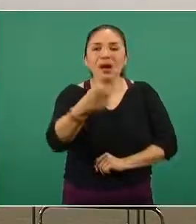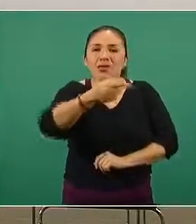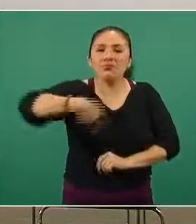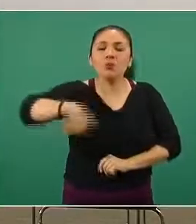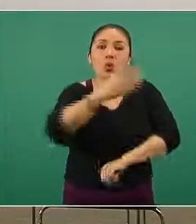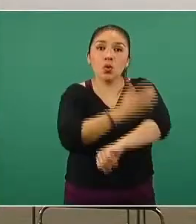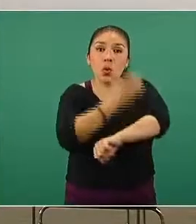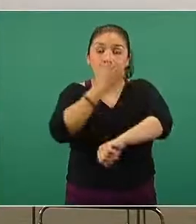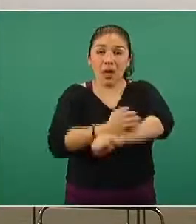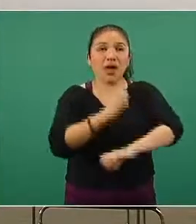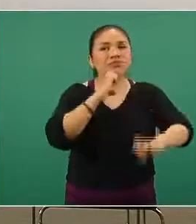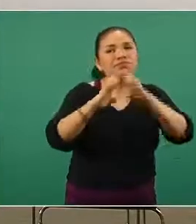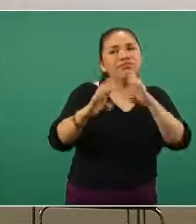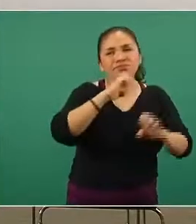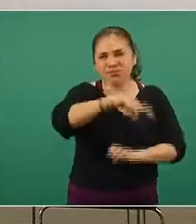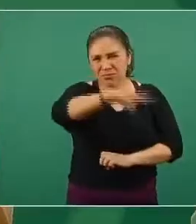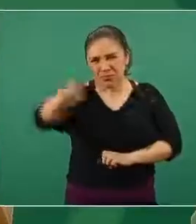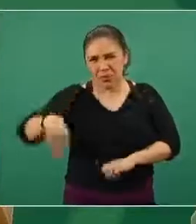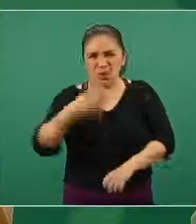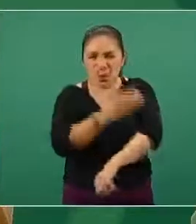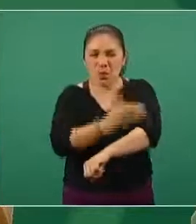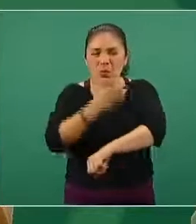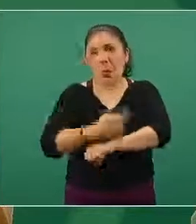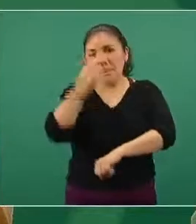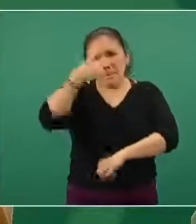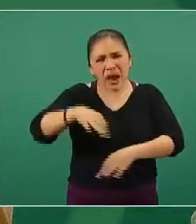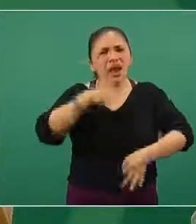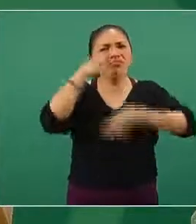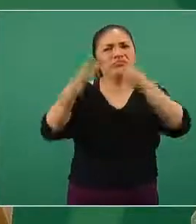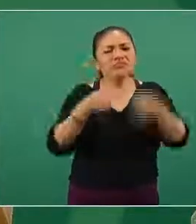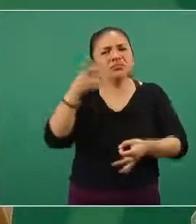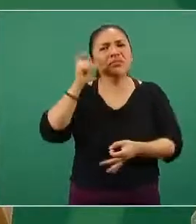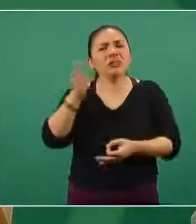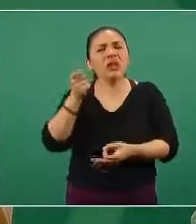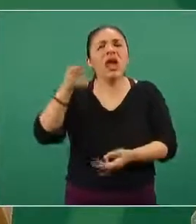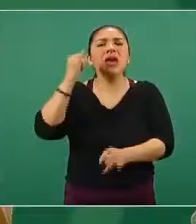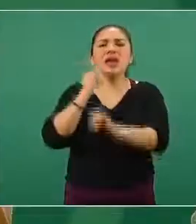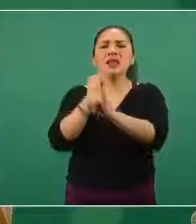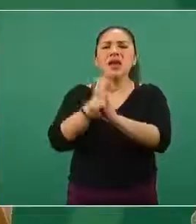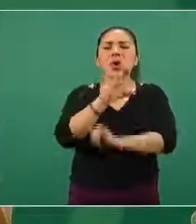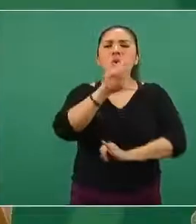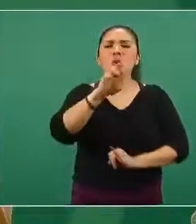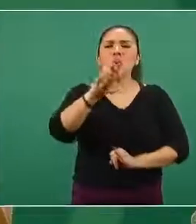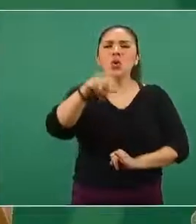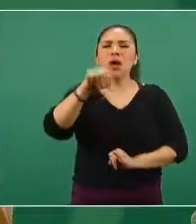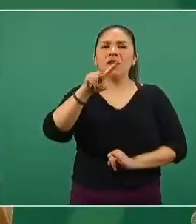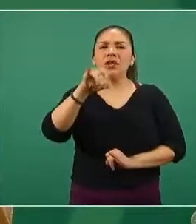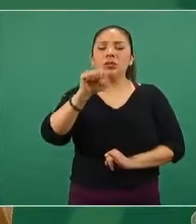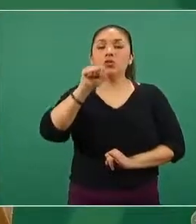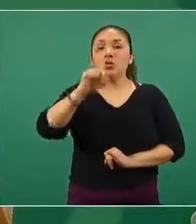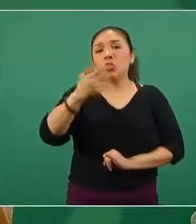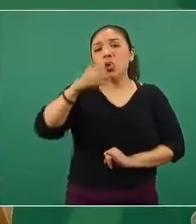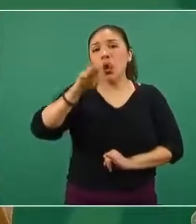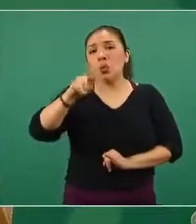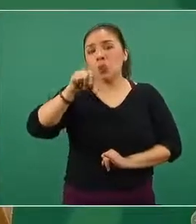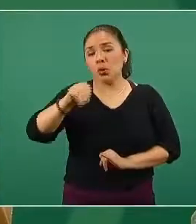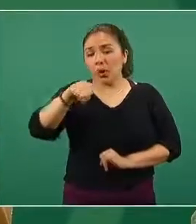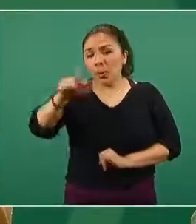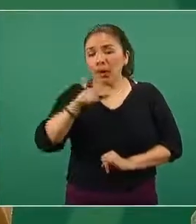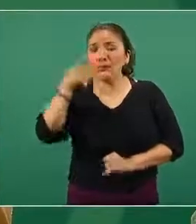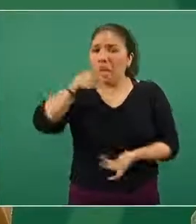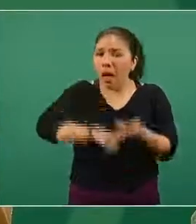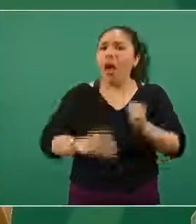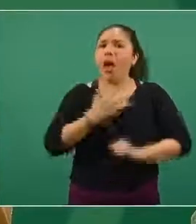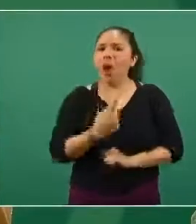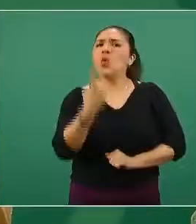nuestros compañeros de los medios de comunicación a difundir nuestra página de coronavirus.gov.mx, donde también existe